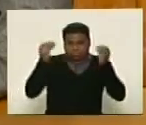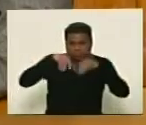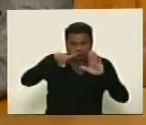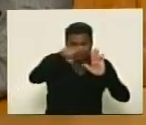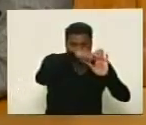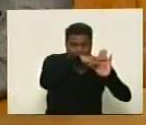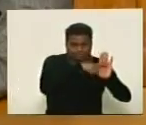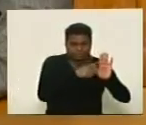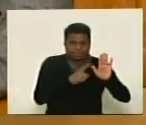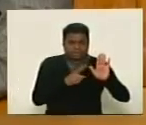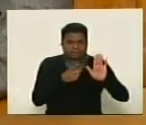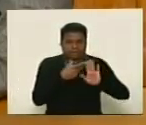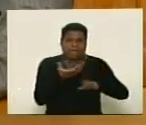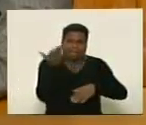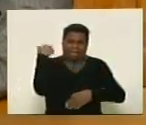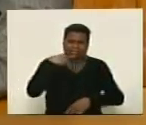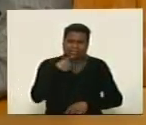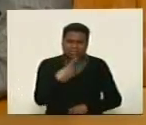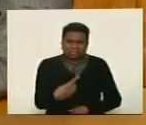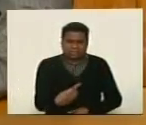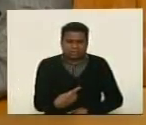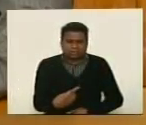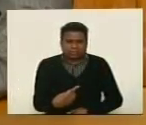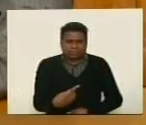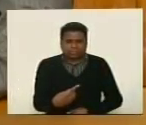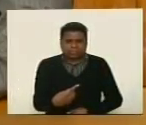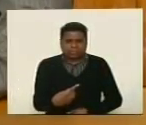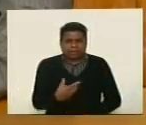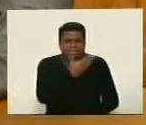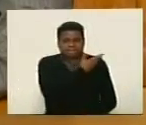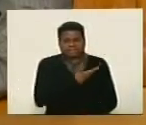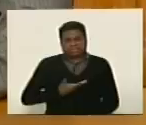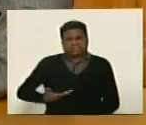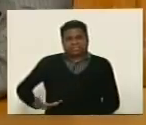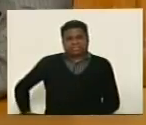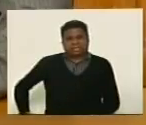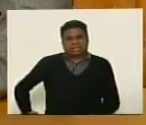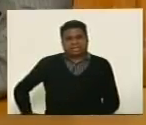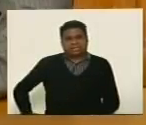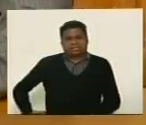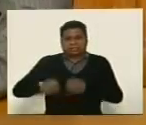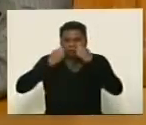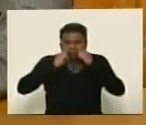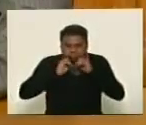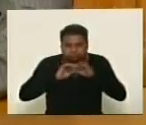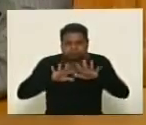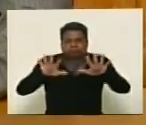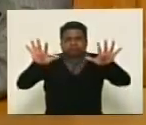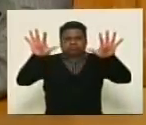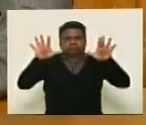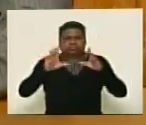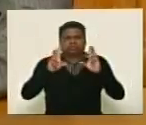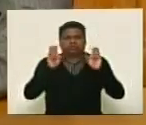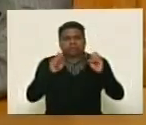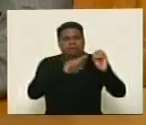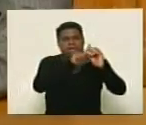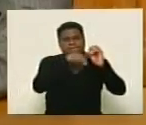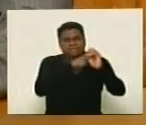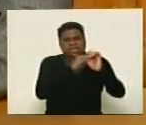en razón de lo anterior, el presidente de la República anunció el lanzamiento histórico de la criptomoneda El